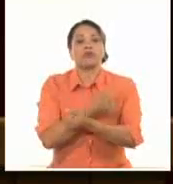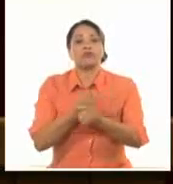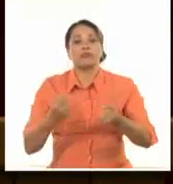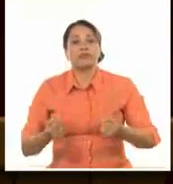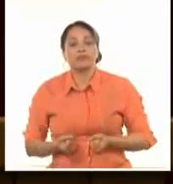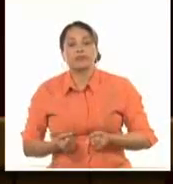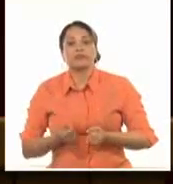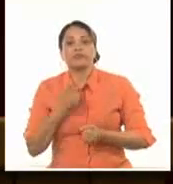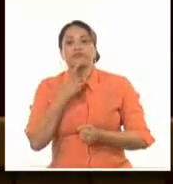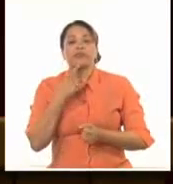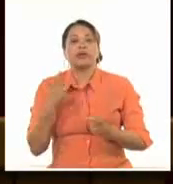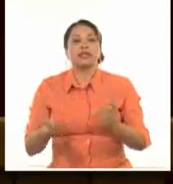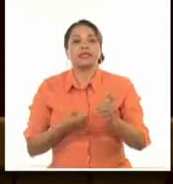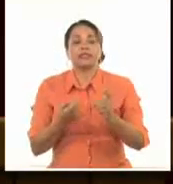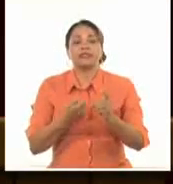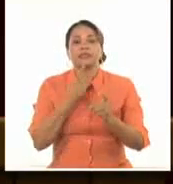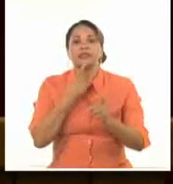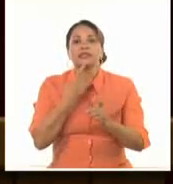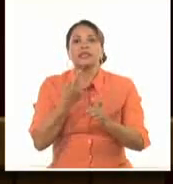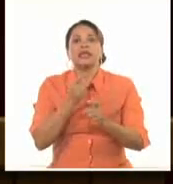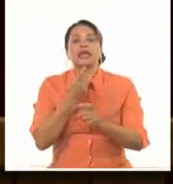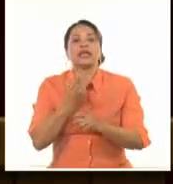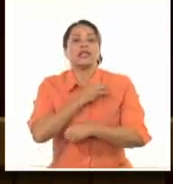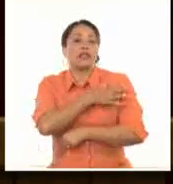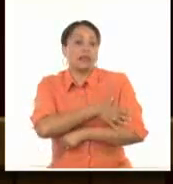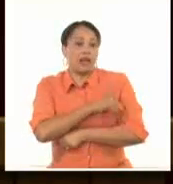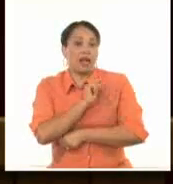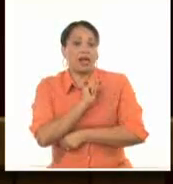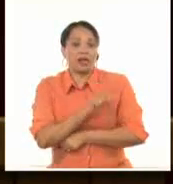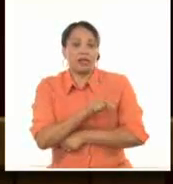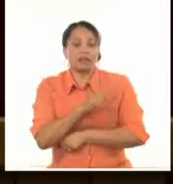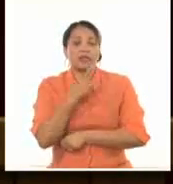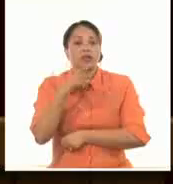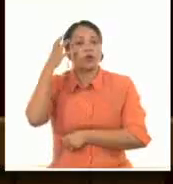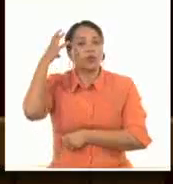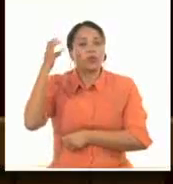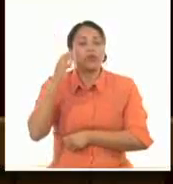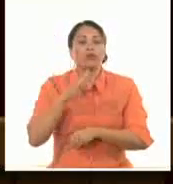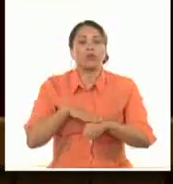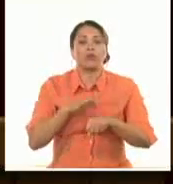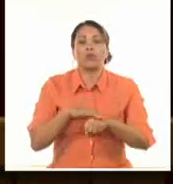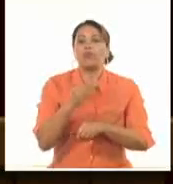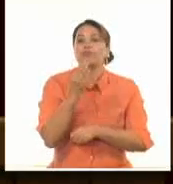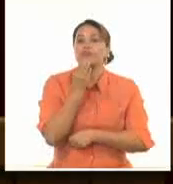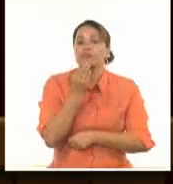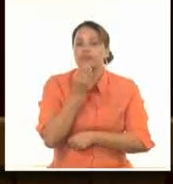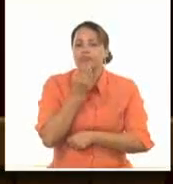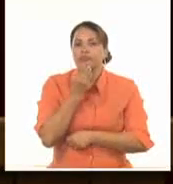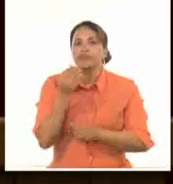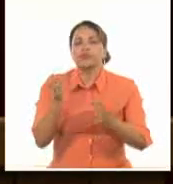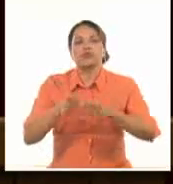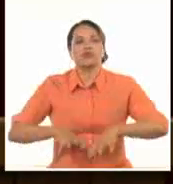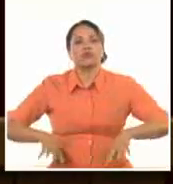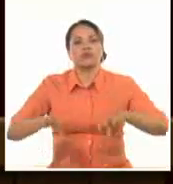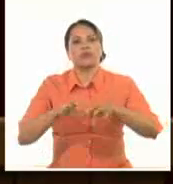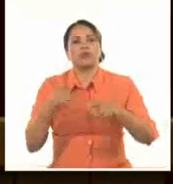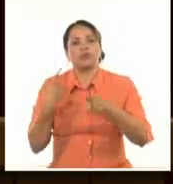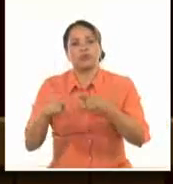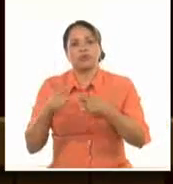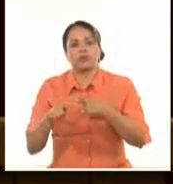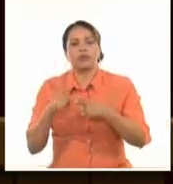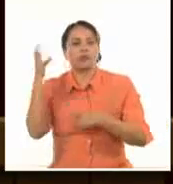la barbarie que ejecuta sobre la Franja de Gaza el gobierno de Israel con la complicidad de otros estados